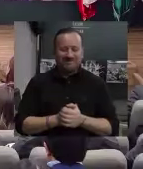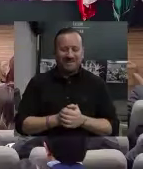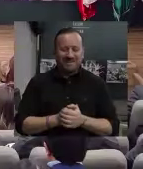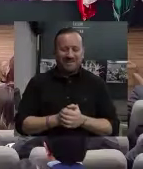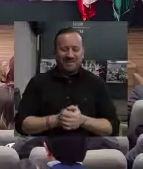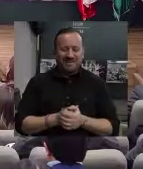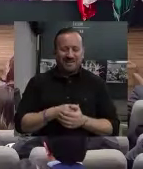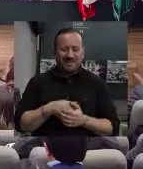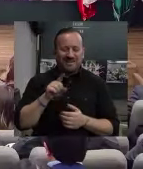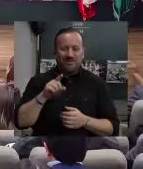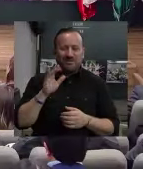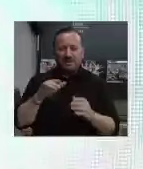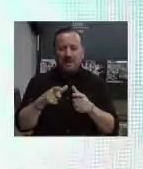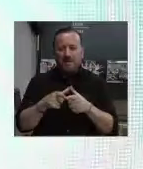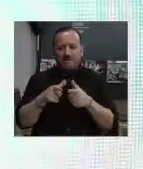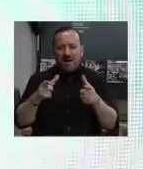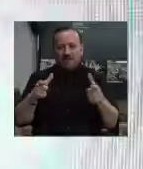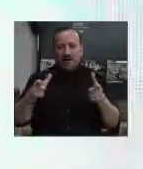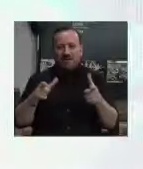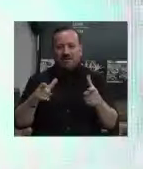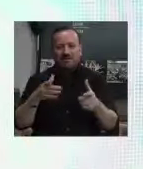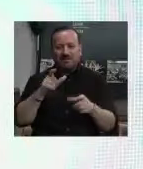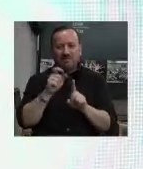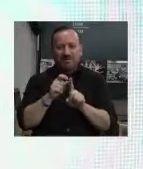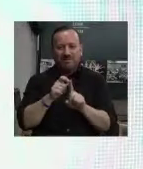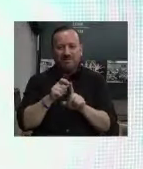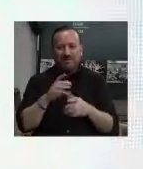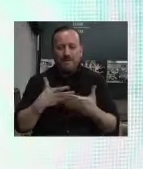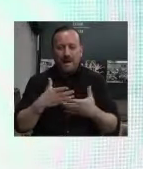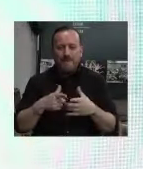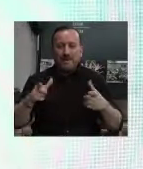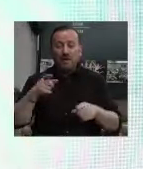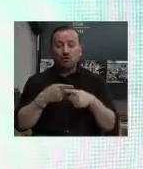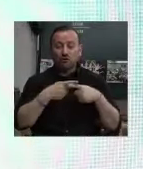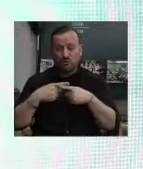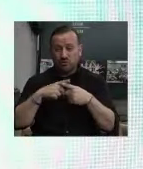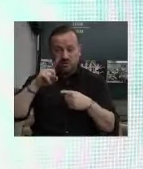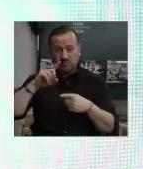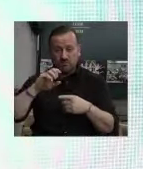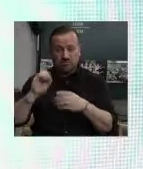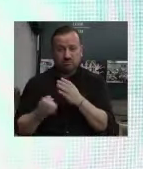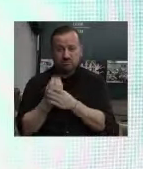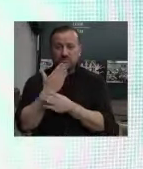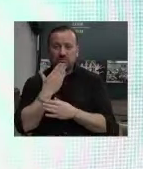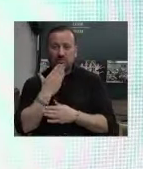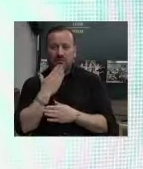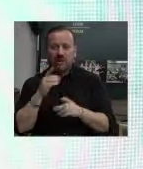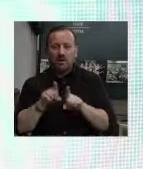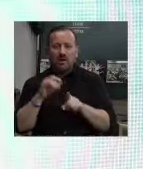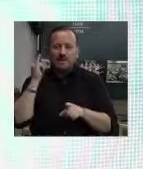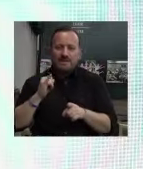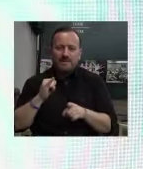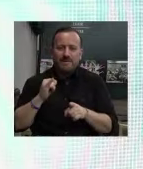uno exagera exagera social en la innovación es una